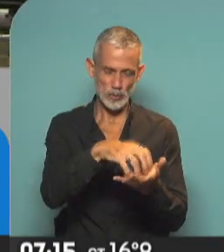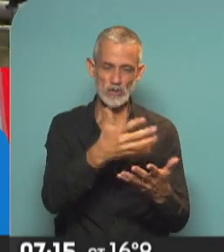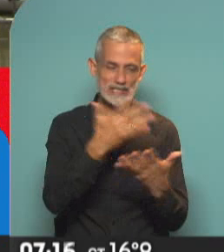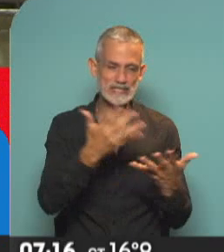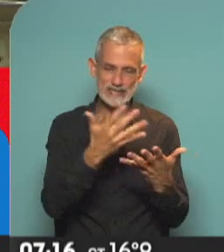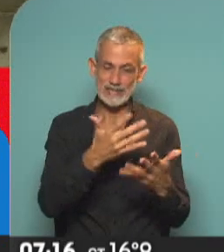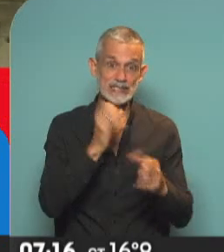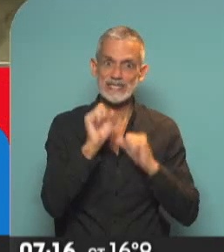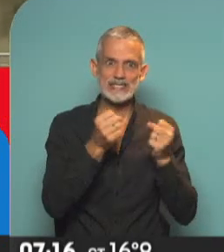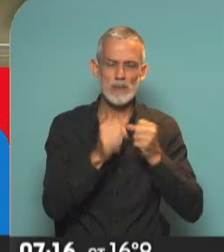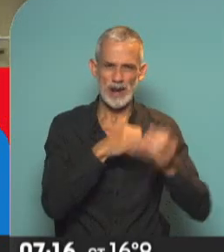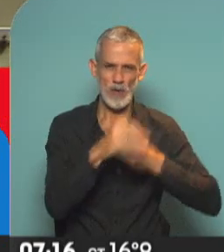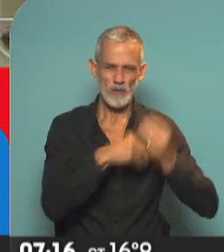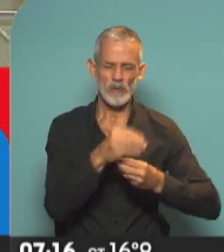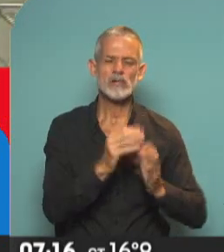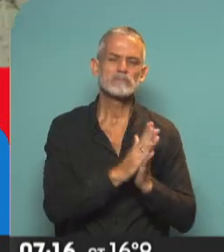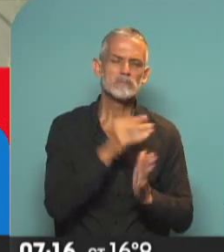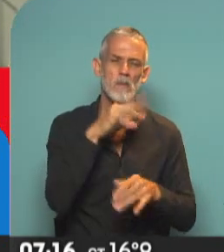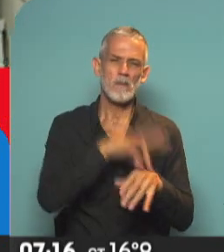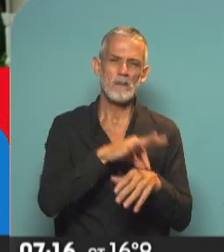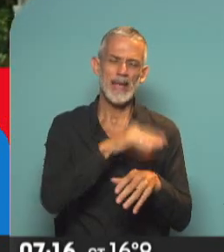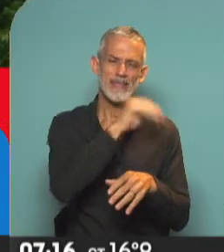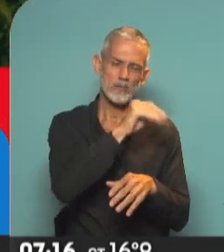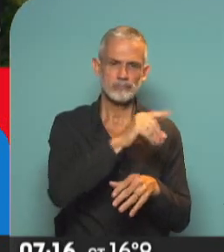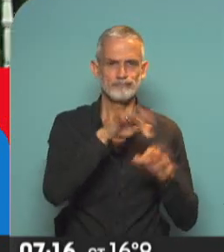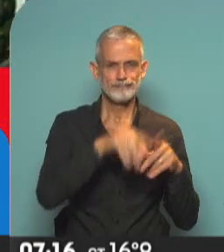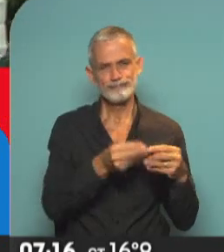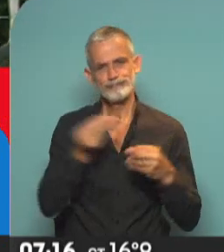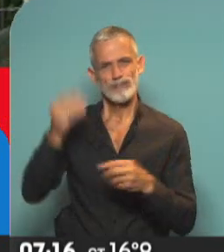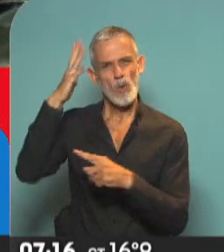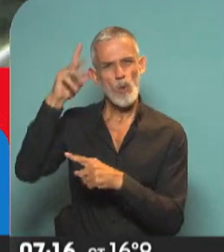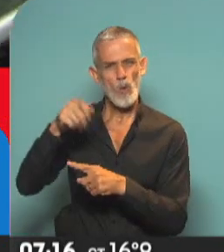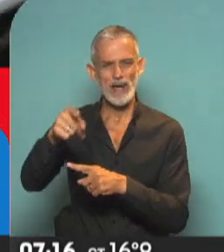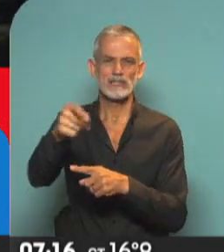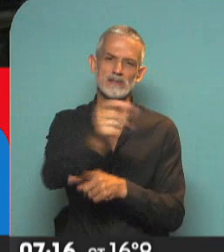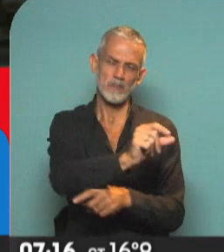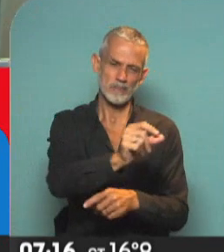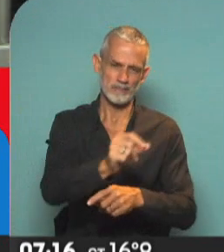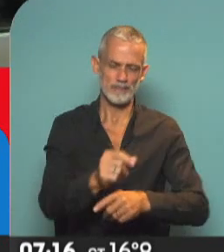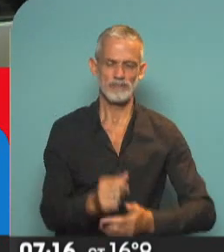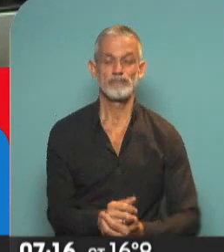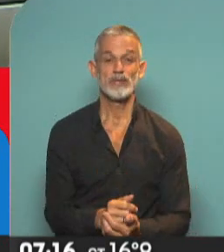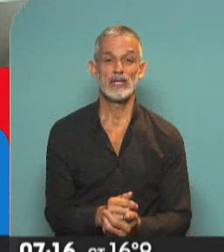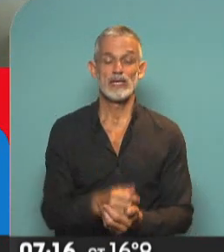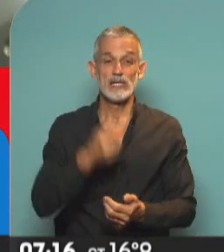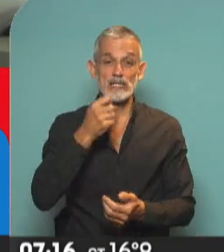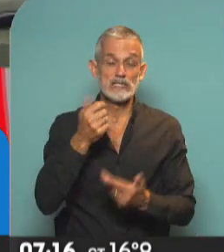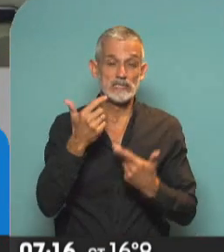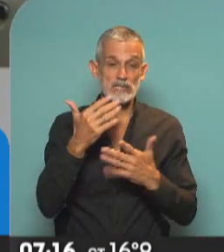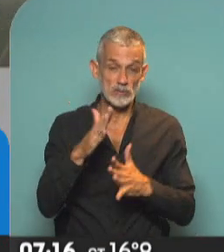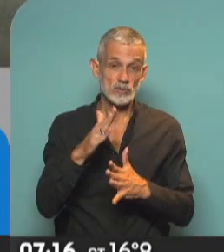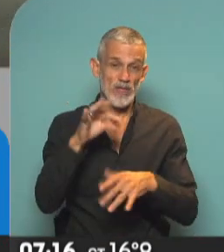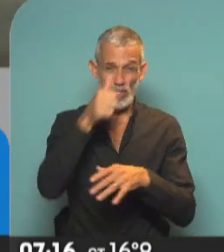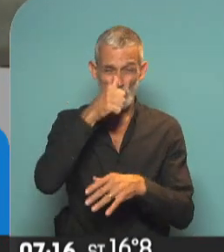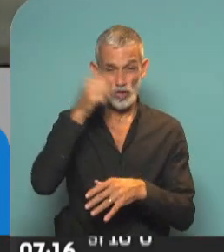situación la desesperación de la familia hizo que recurrieran a esta última instancia. Tanto es así, Silvia y Pablo, si me están escuchando, que el